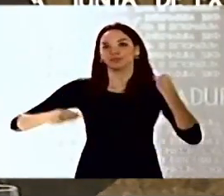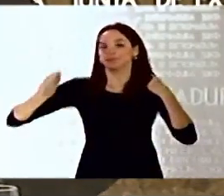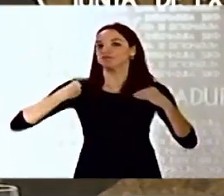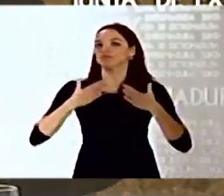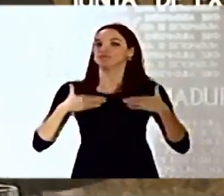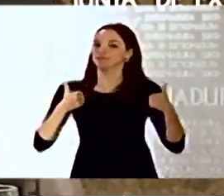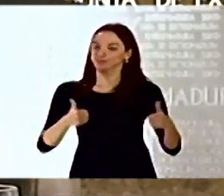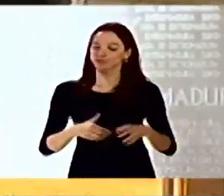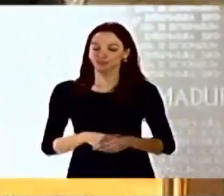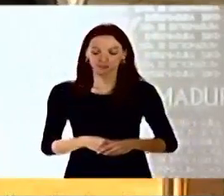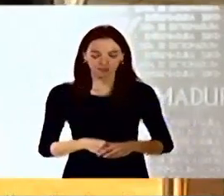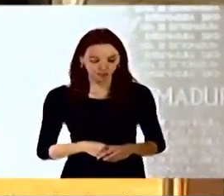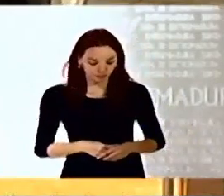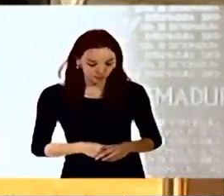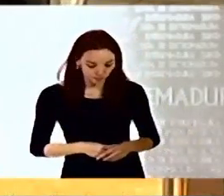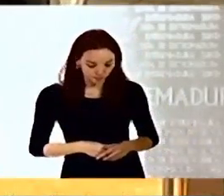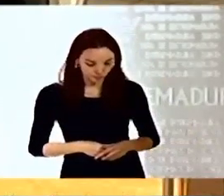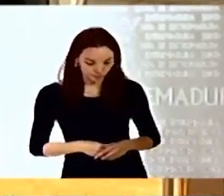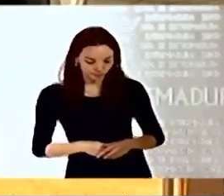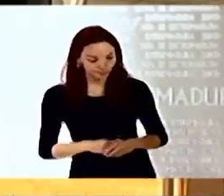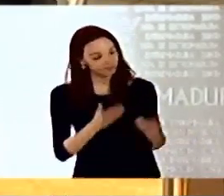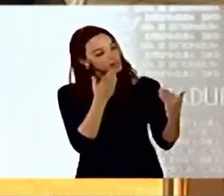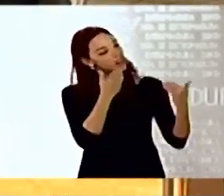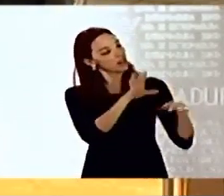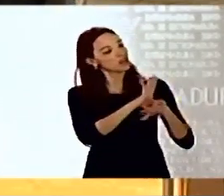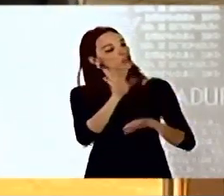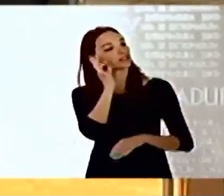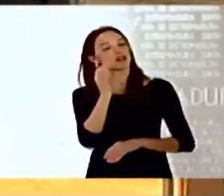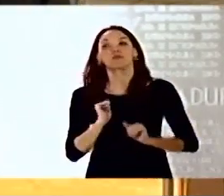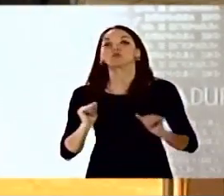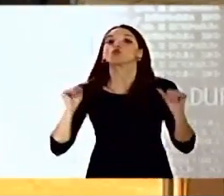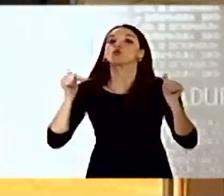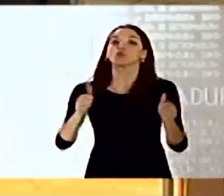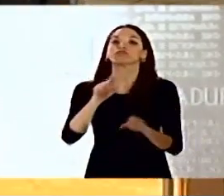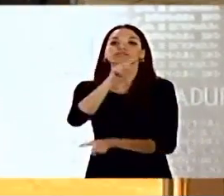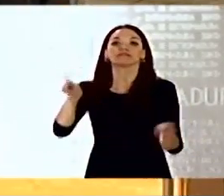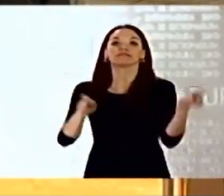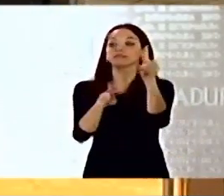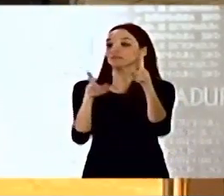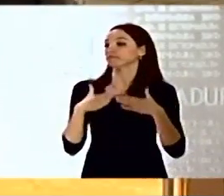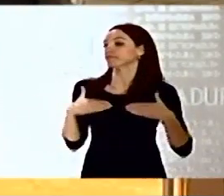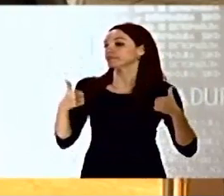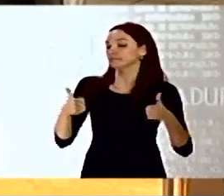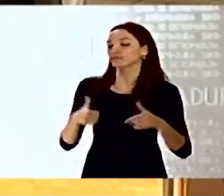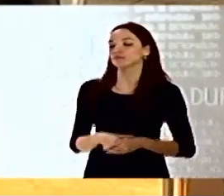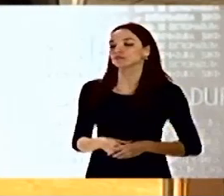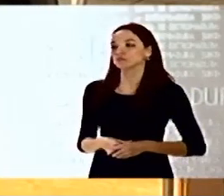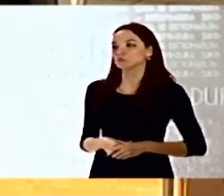cualquier pregunta. Muchas gracias, consejera. Empezamos con las preguntas que queráis realizar.